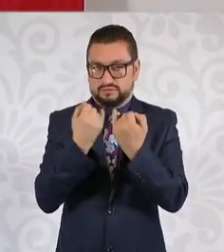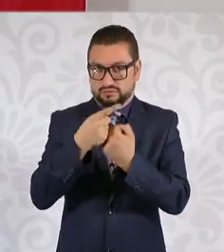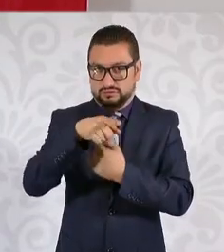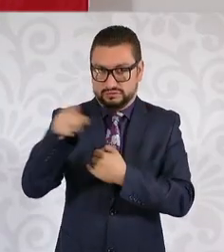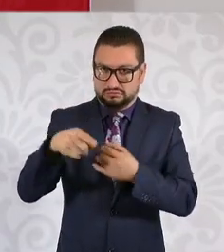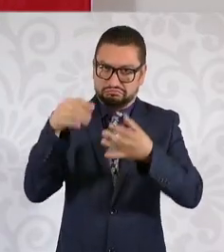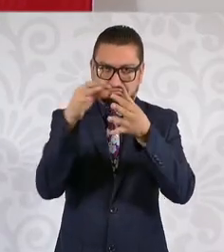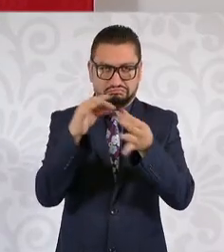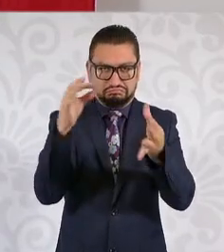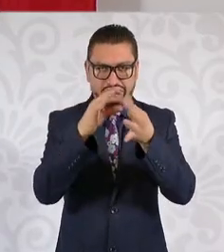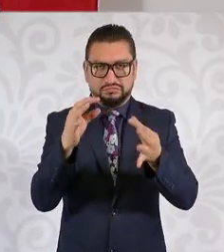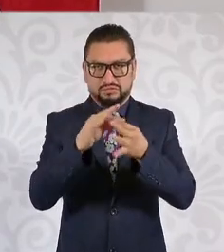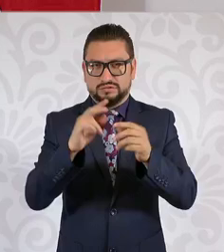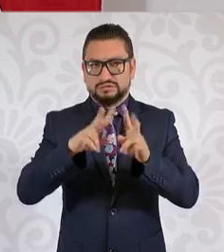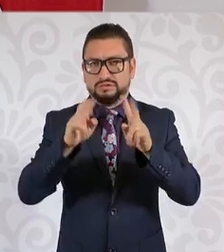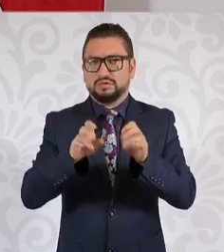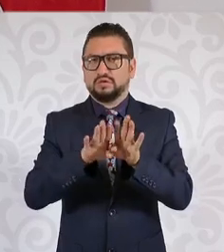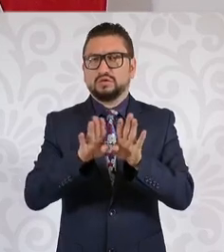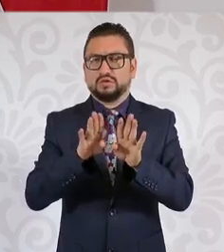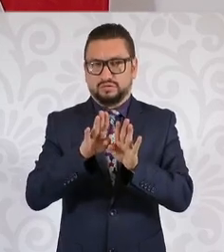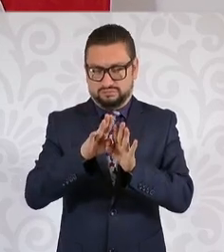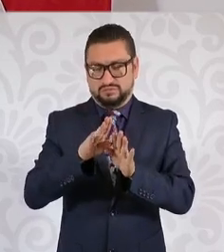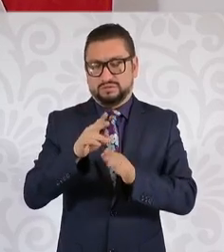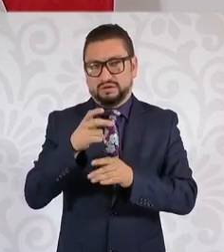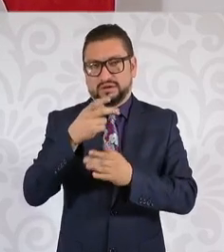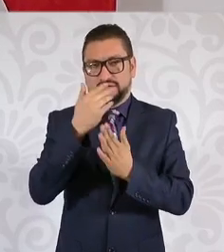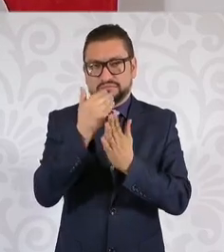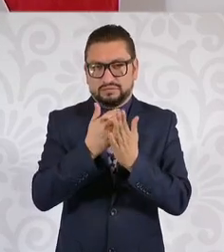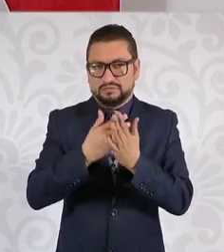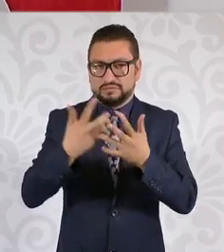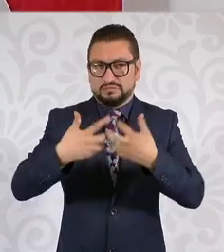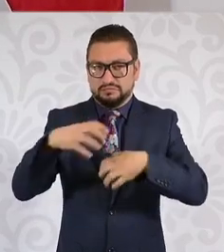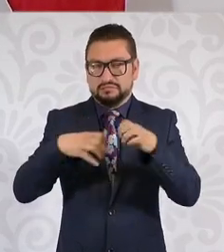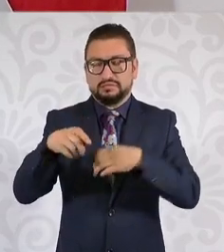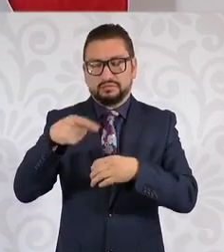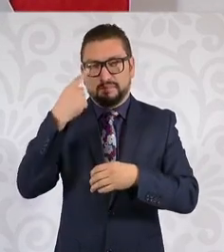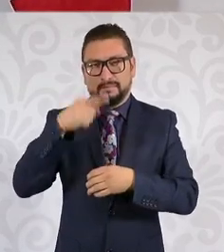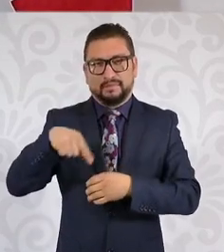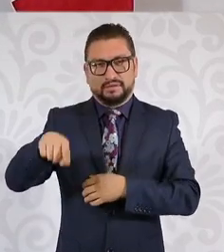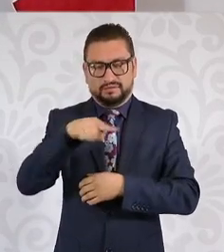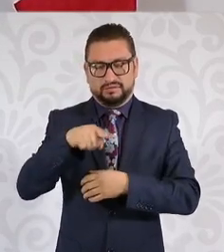lo que tiene que ver con el fortalecimiento de las empresas